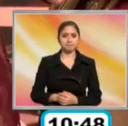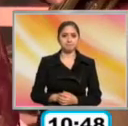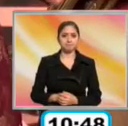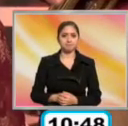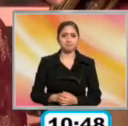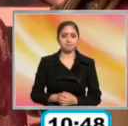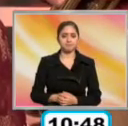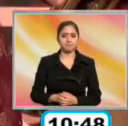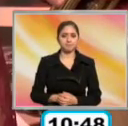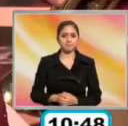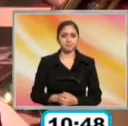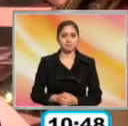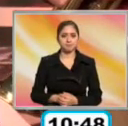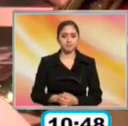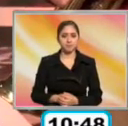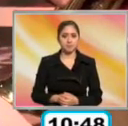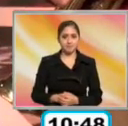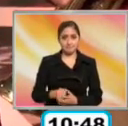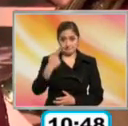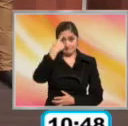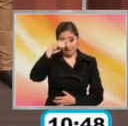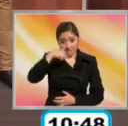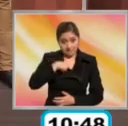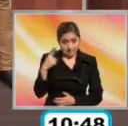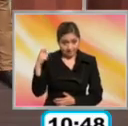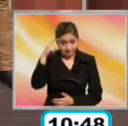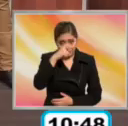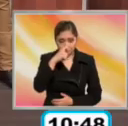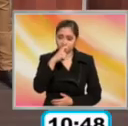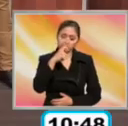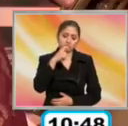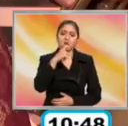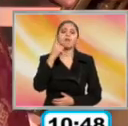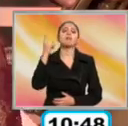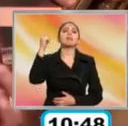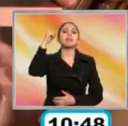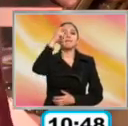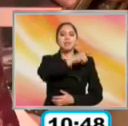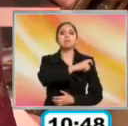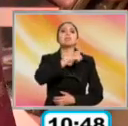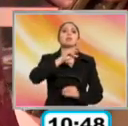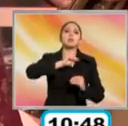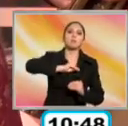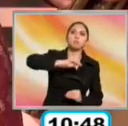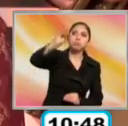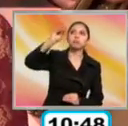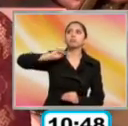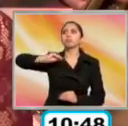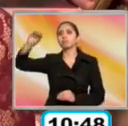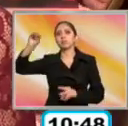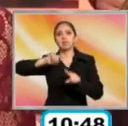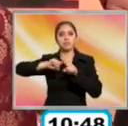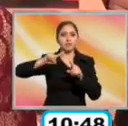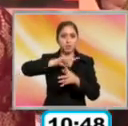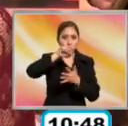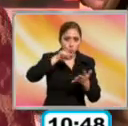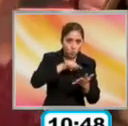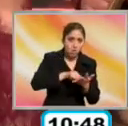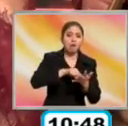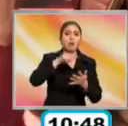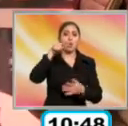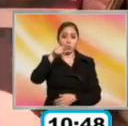Realmente no se me hace tan complicado. Ujú. Se me hace lo difícil, pues, andar para allá y para acá. Tú como mujer es un poquito más